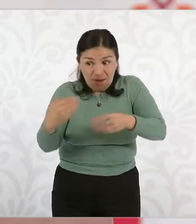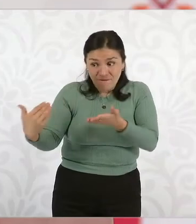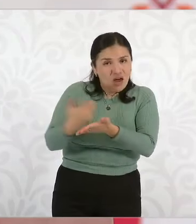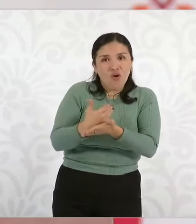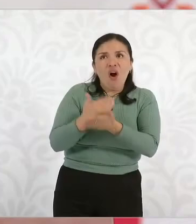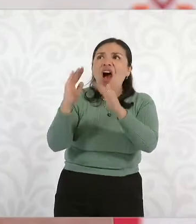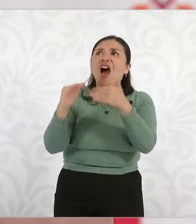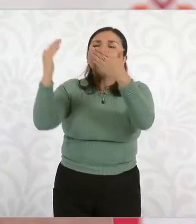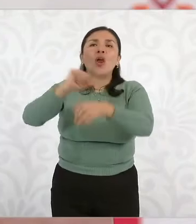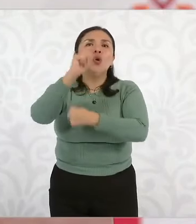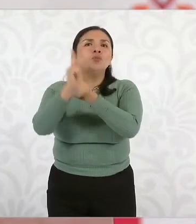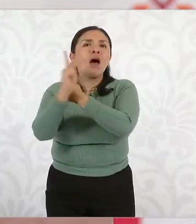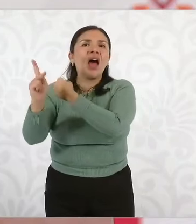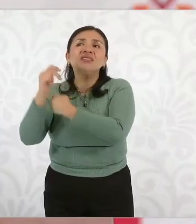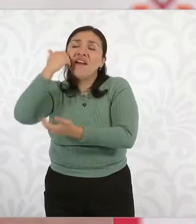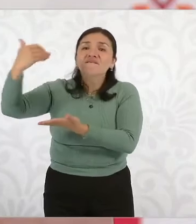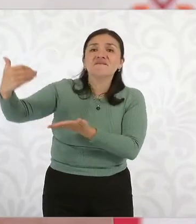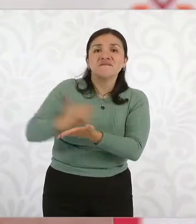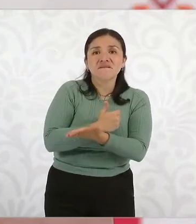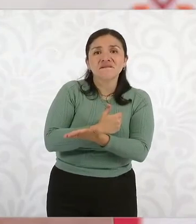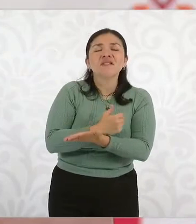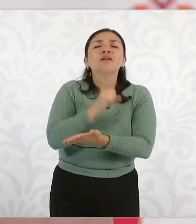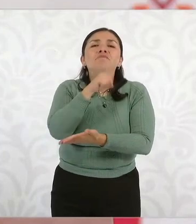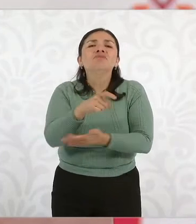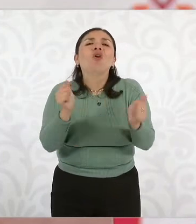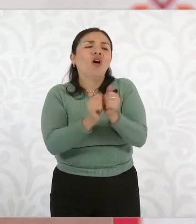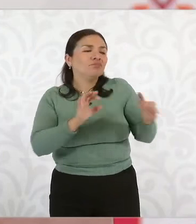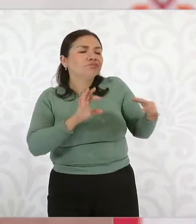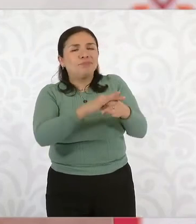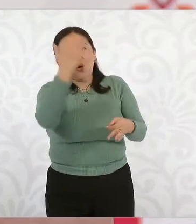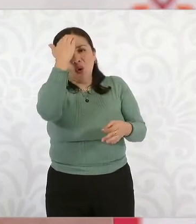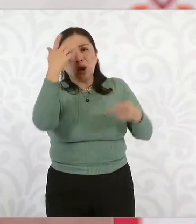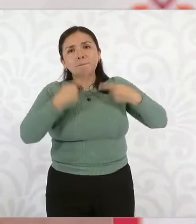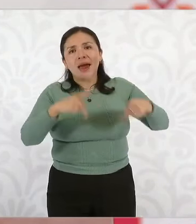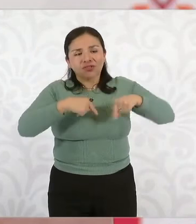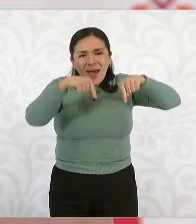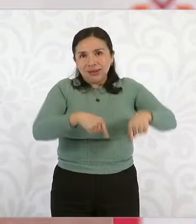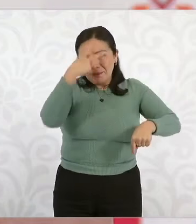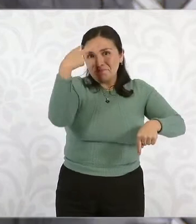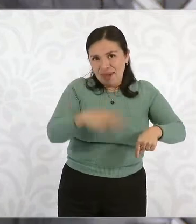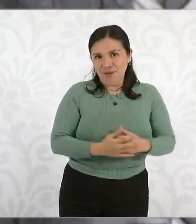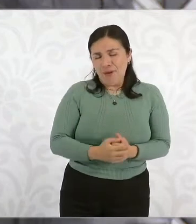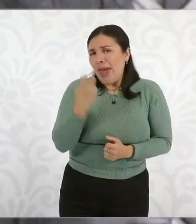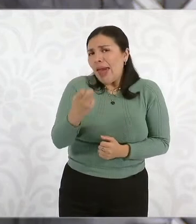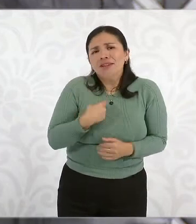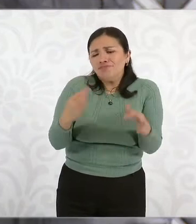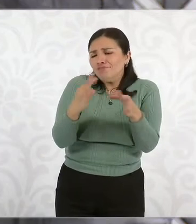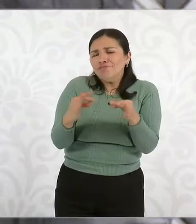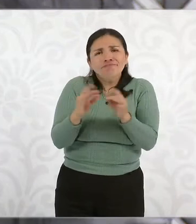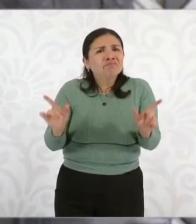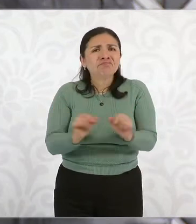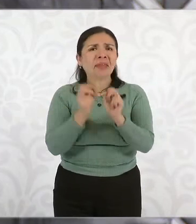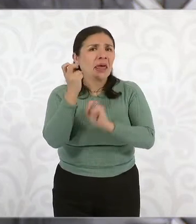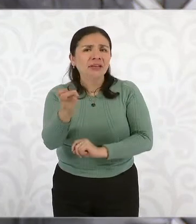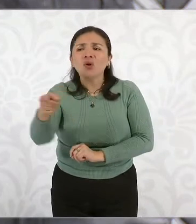así es, desde el exterior, vinculándose con personas en México. Entonces lo que dijimos nosotros es sencillamente